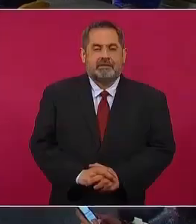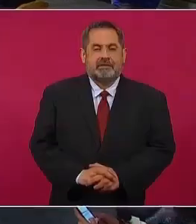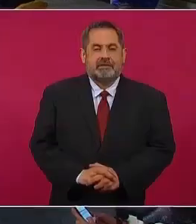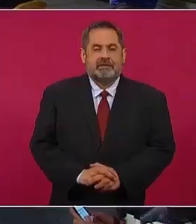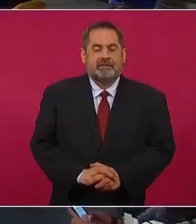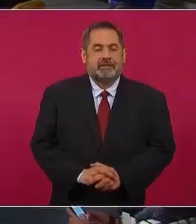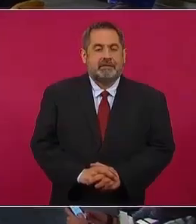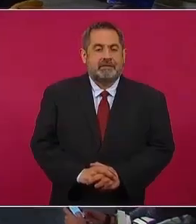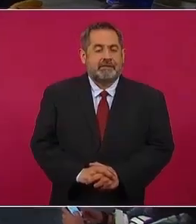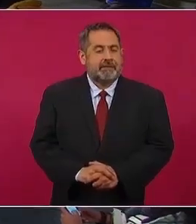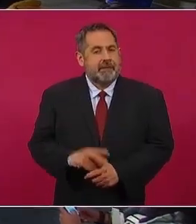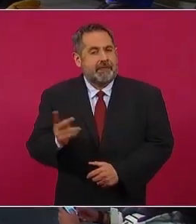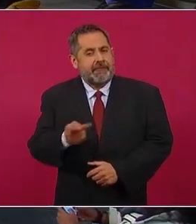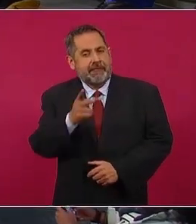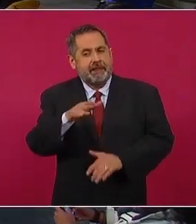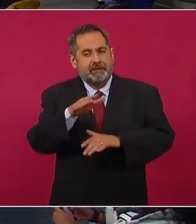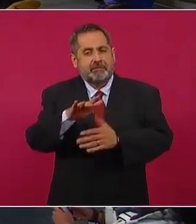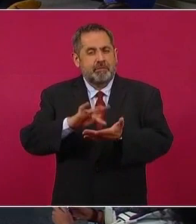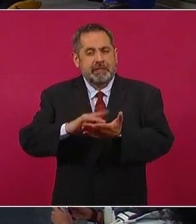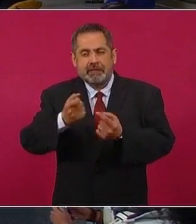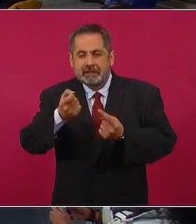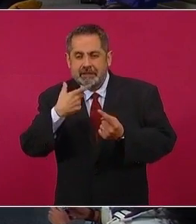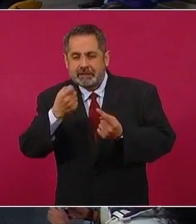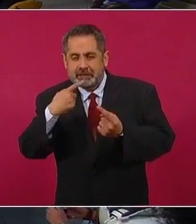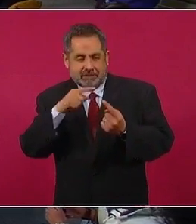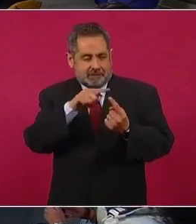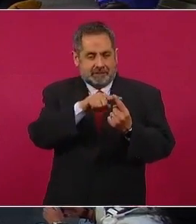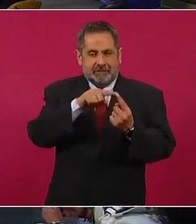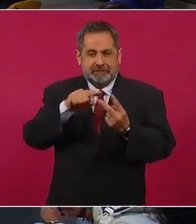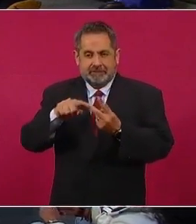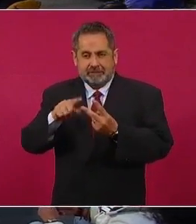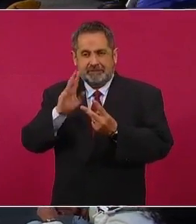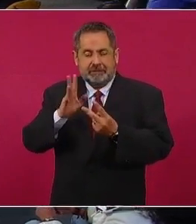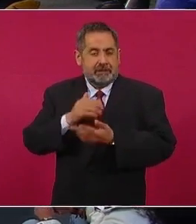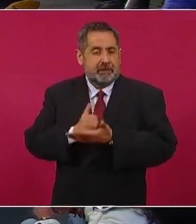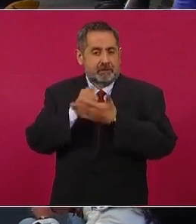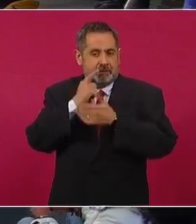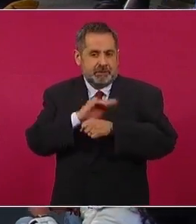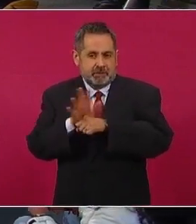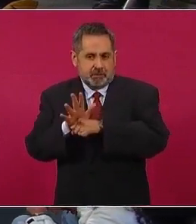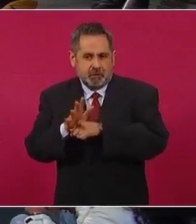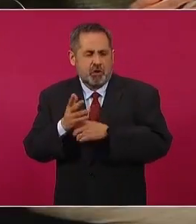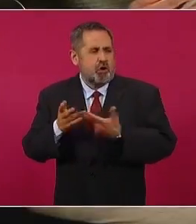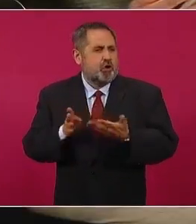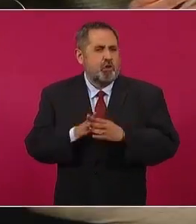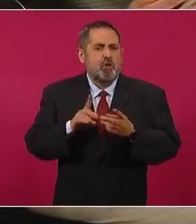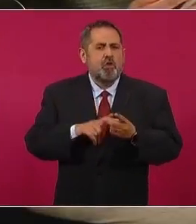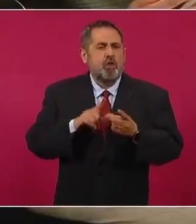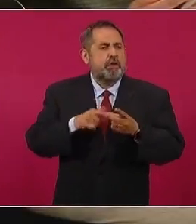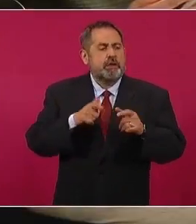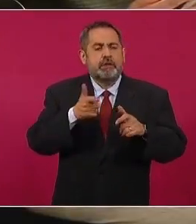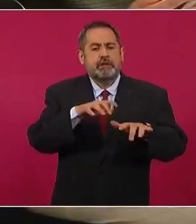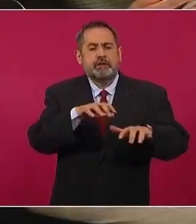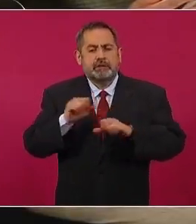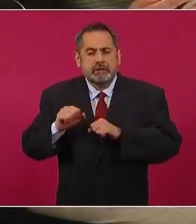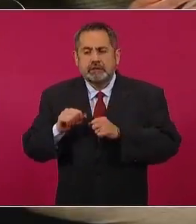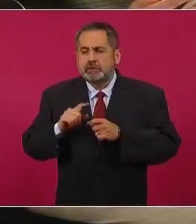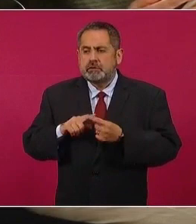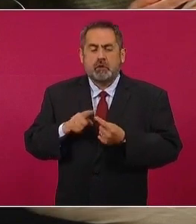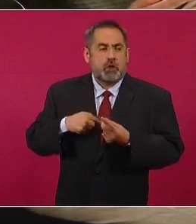el sector público. No sé si únicamente sea esta manera en la que quien lo